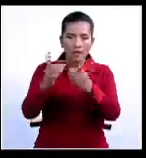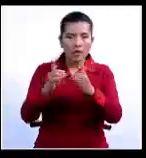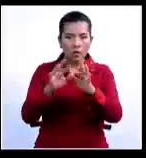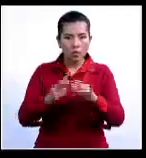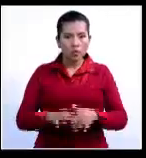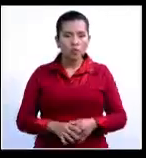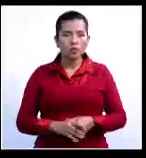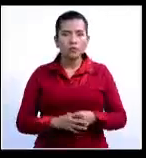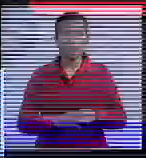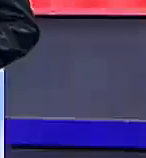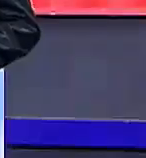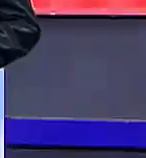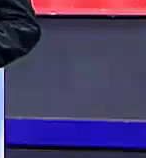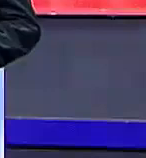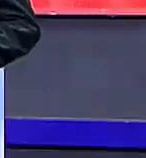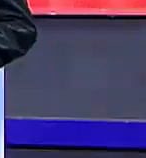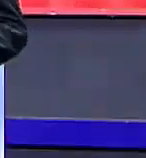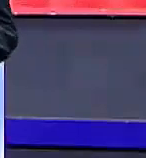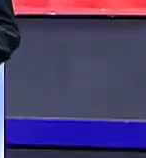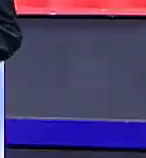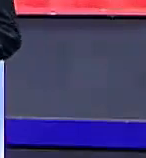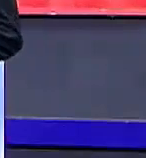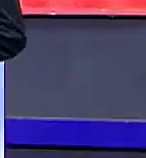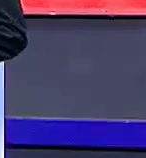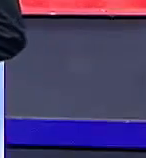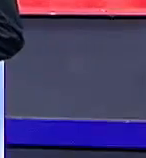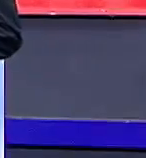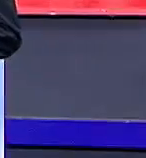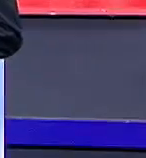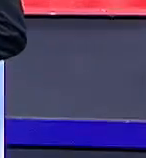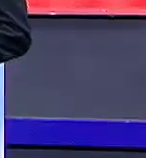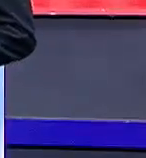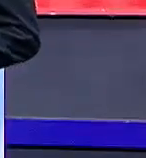De inmediato vamos a trasladarnos con los...